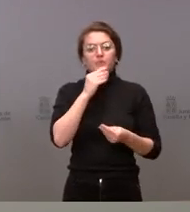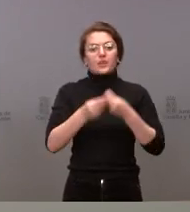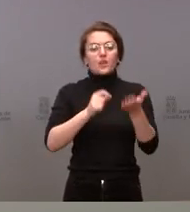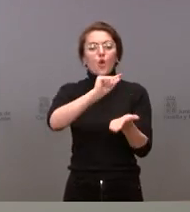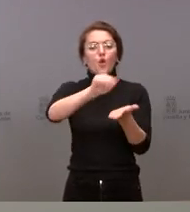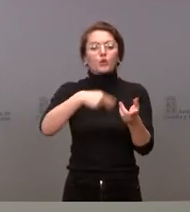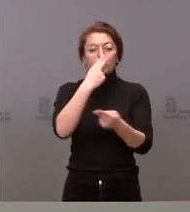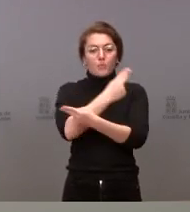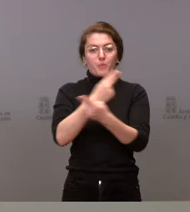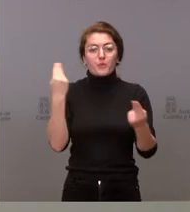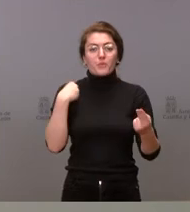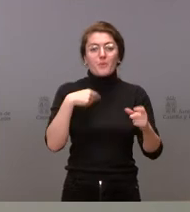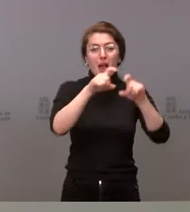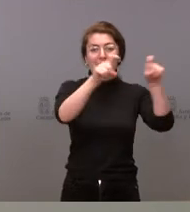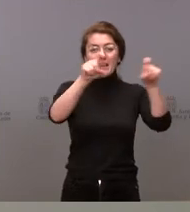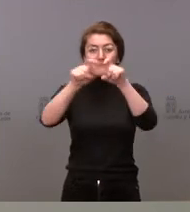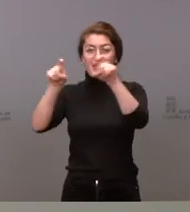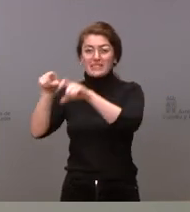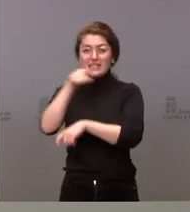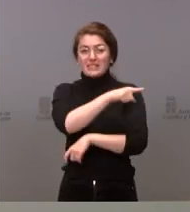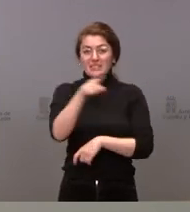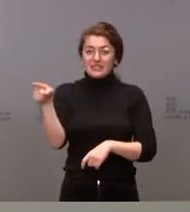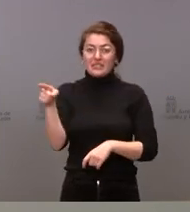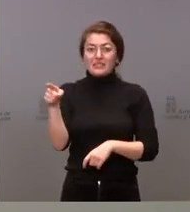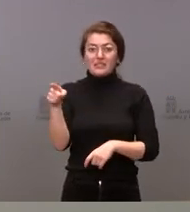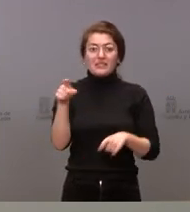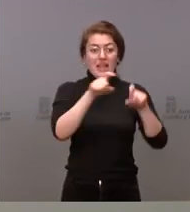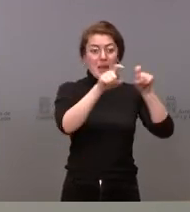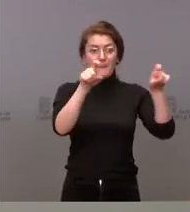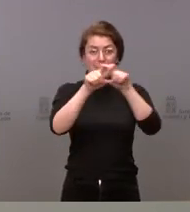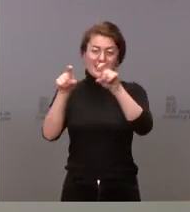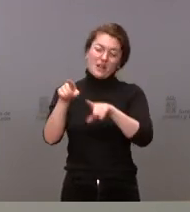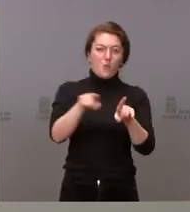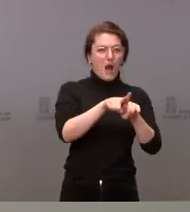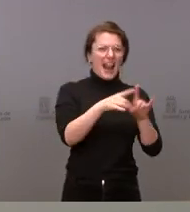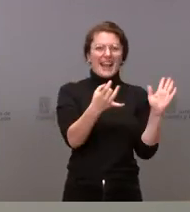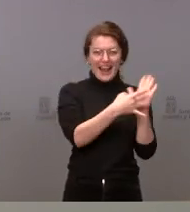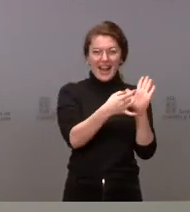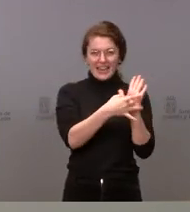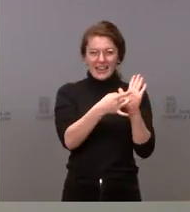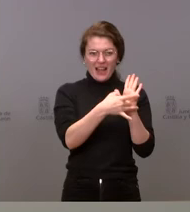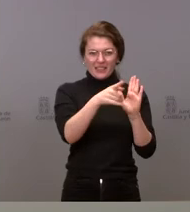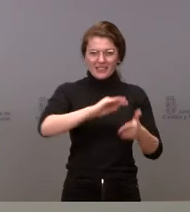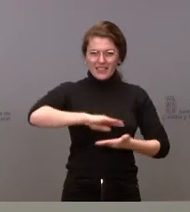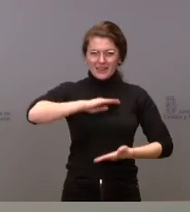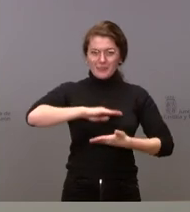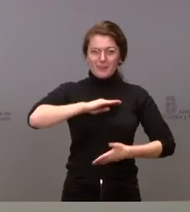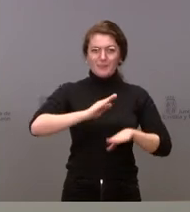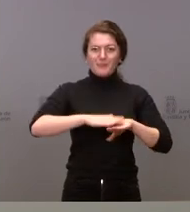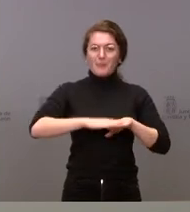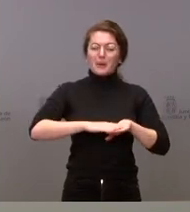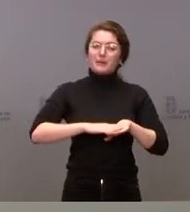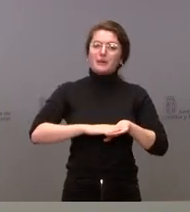con empresas de solvencia con empresas de prestigio y con empresas con capacidad de